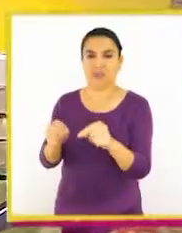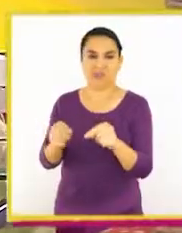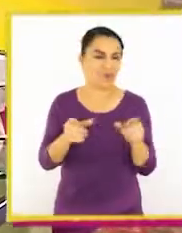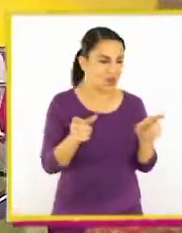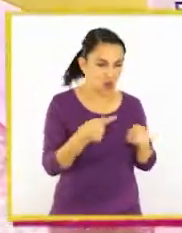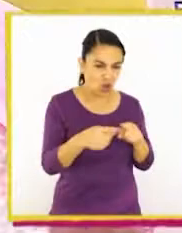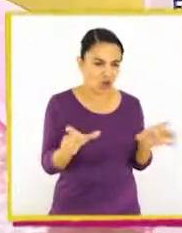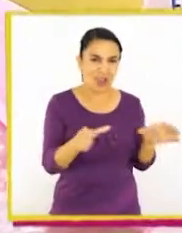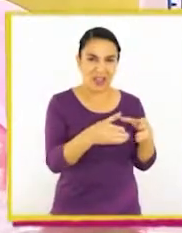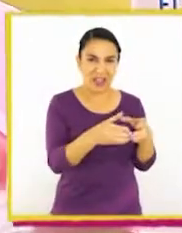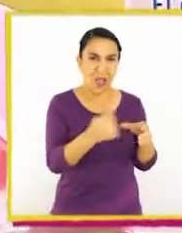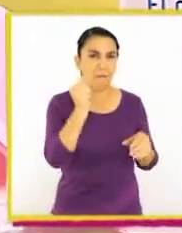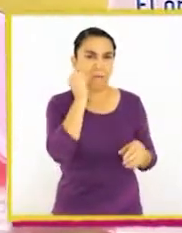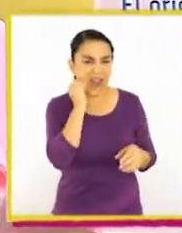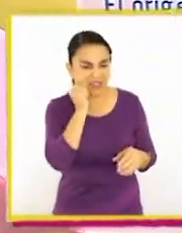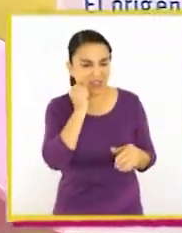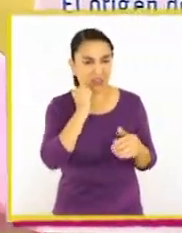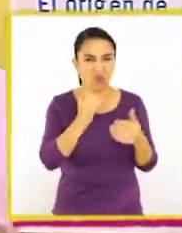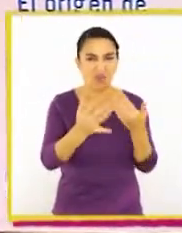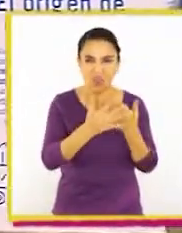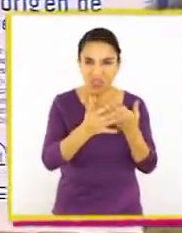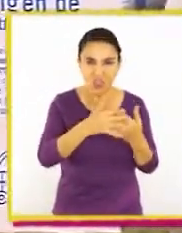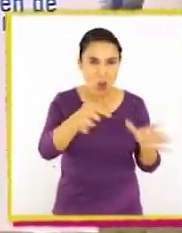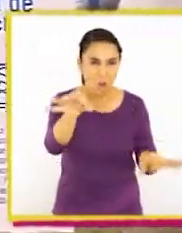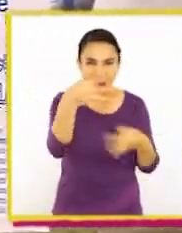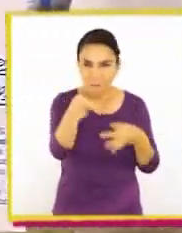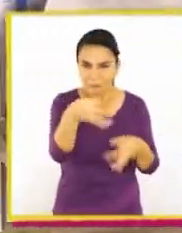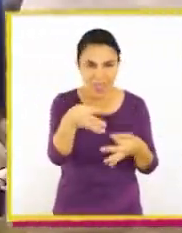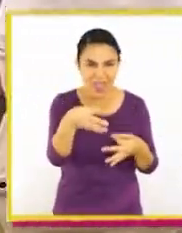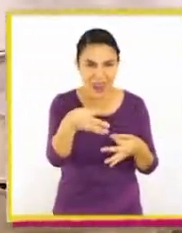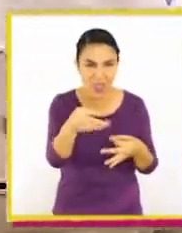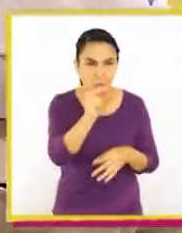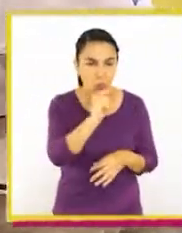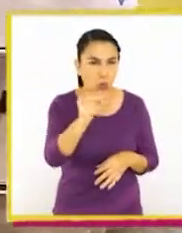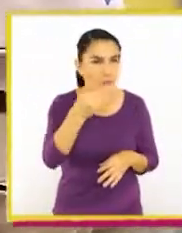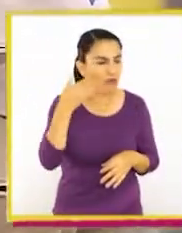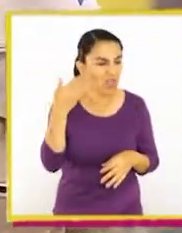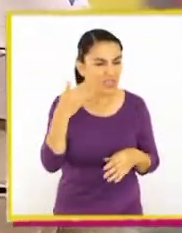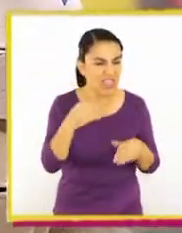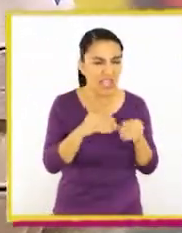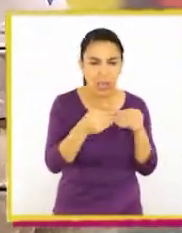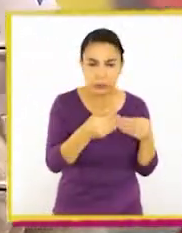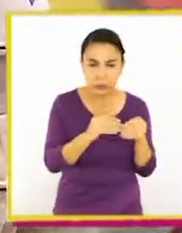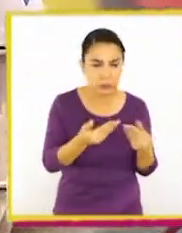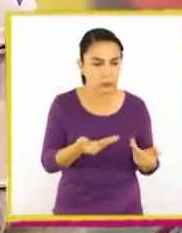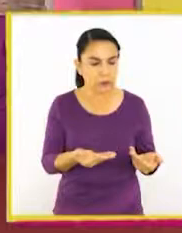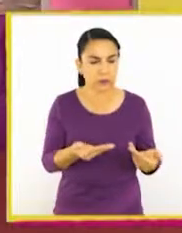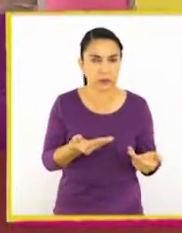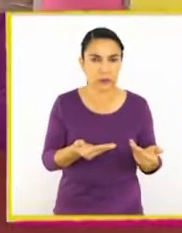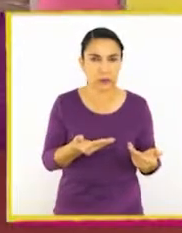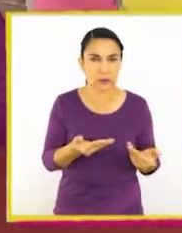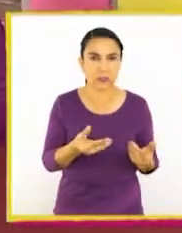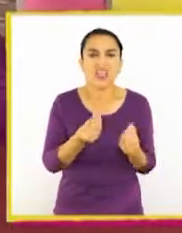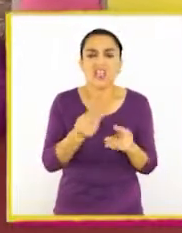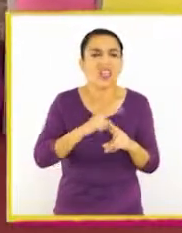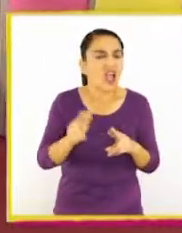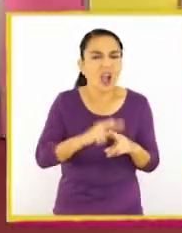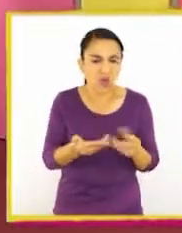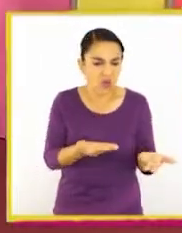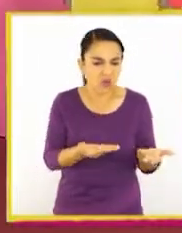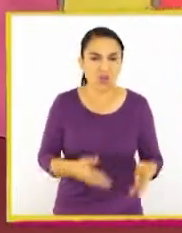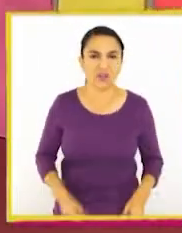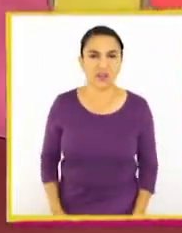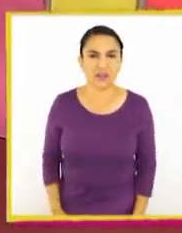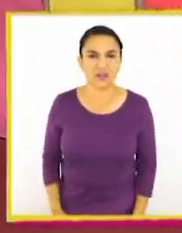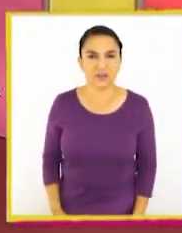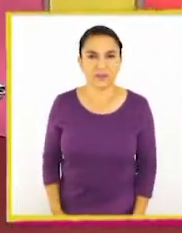tengo plástico, vidrio, papel, plumavit, cartón... ¿Qué hago con todo esto?